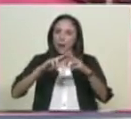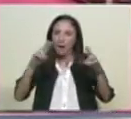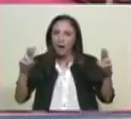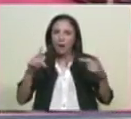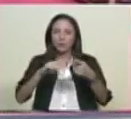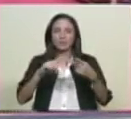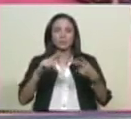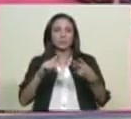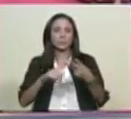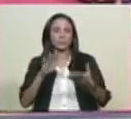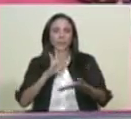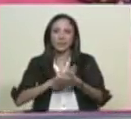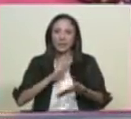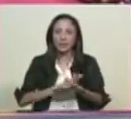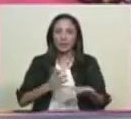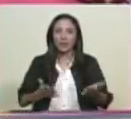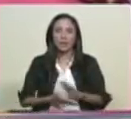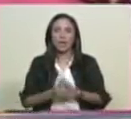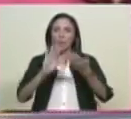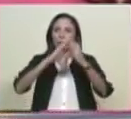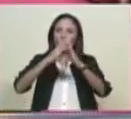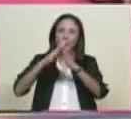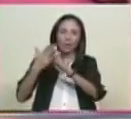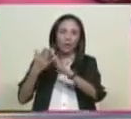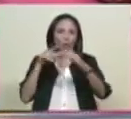consolidar la justicia comunitaria,